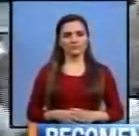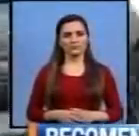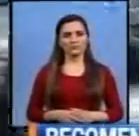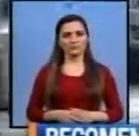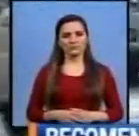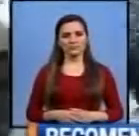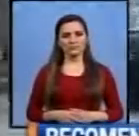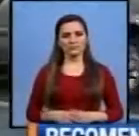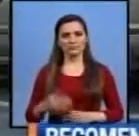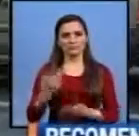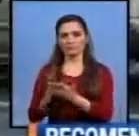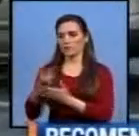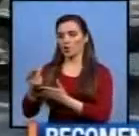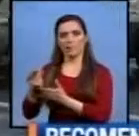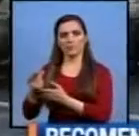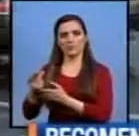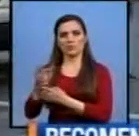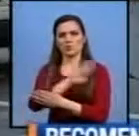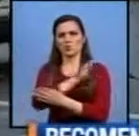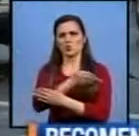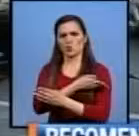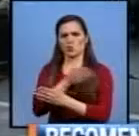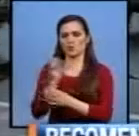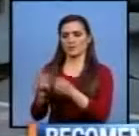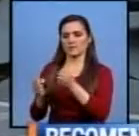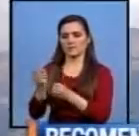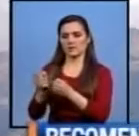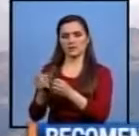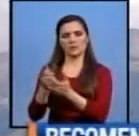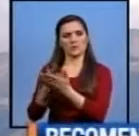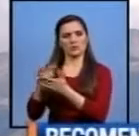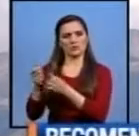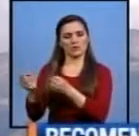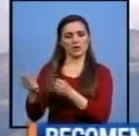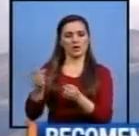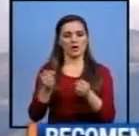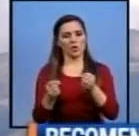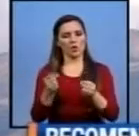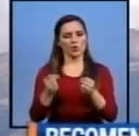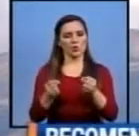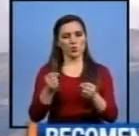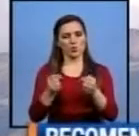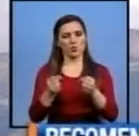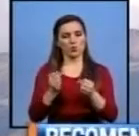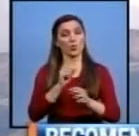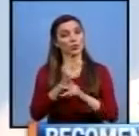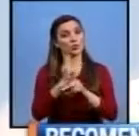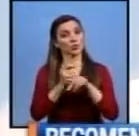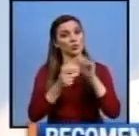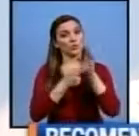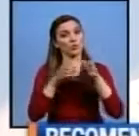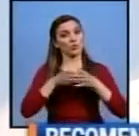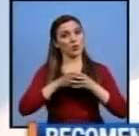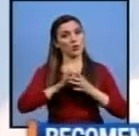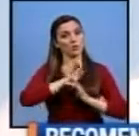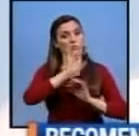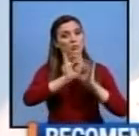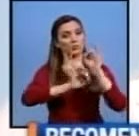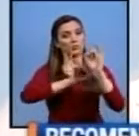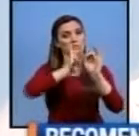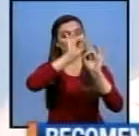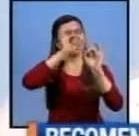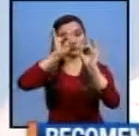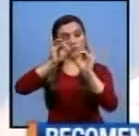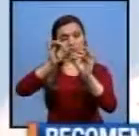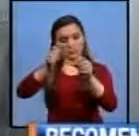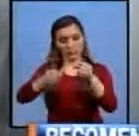Bien que lo adquieres con esfuerzo, requiere de cuidados frente a eventos naturales. La ceniza que al momento arroja el volcán Cotopaxi